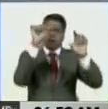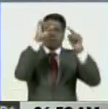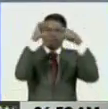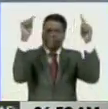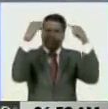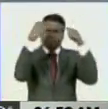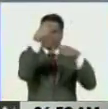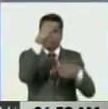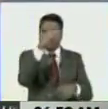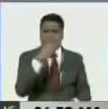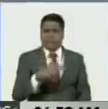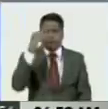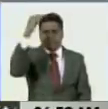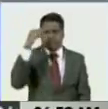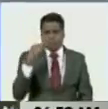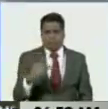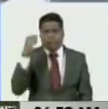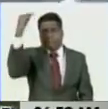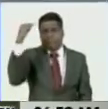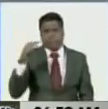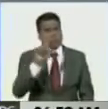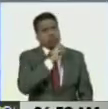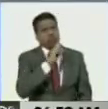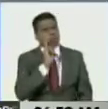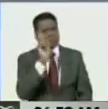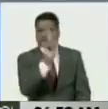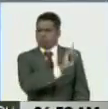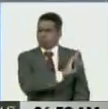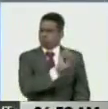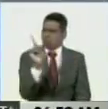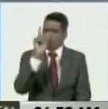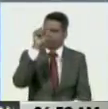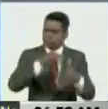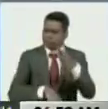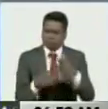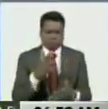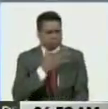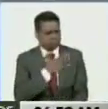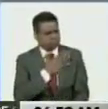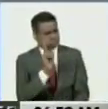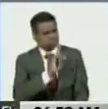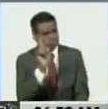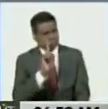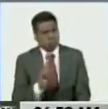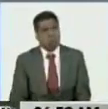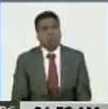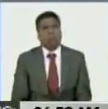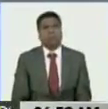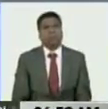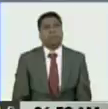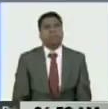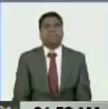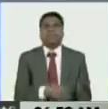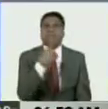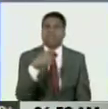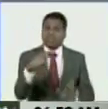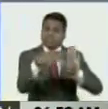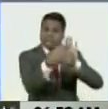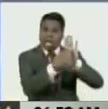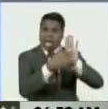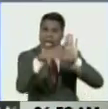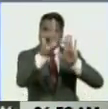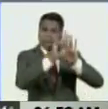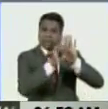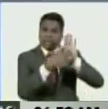de 1965 en el artículo 12 señala que toda organización con